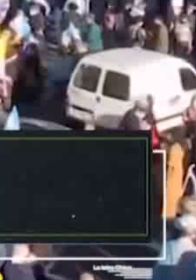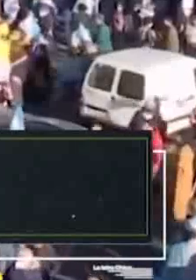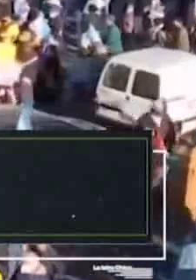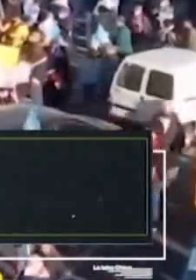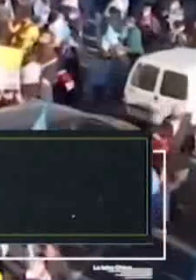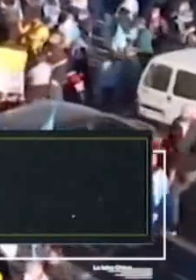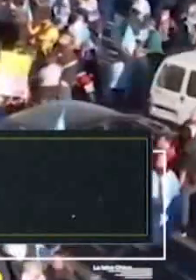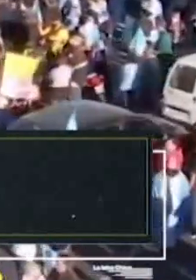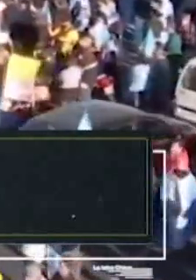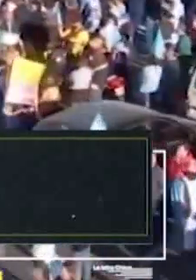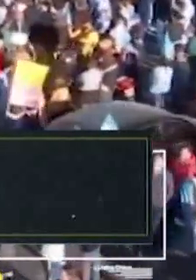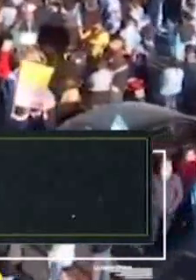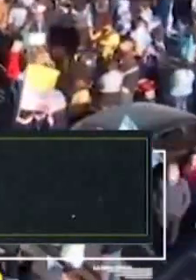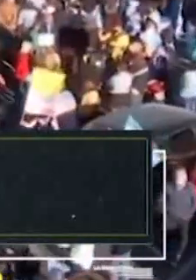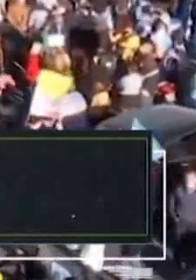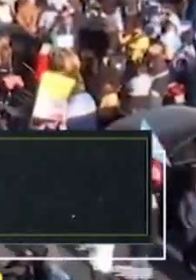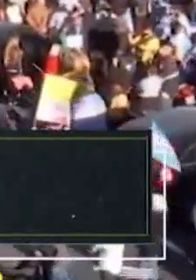ante todo lo que sea.